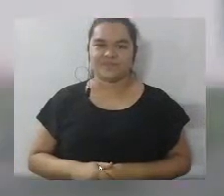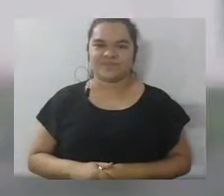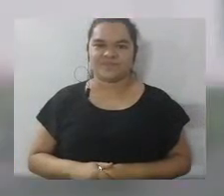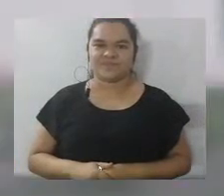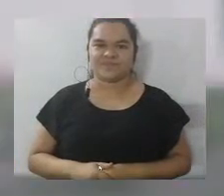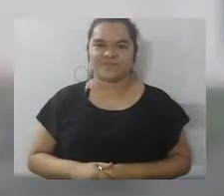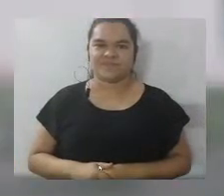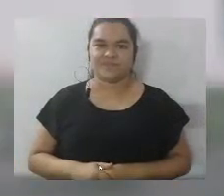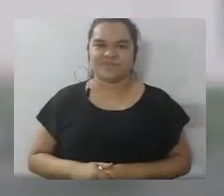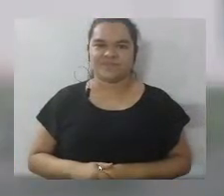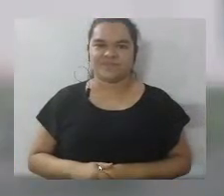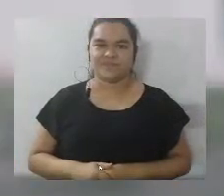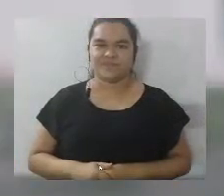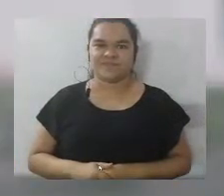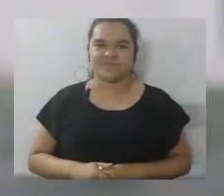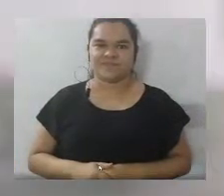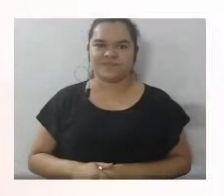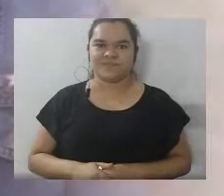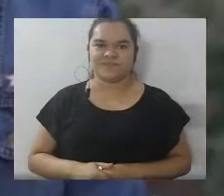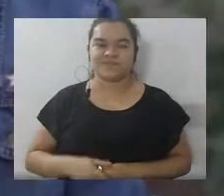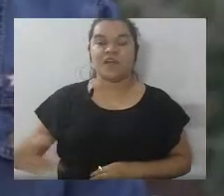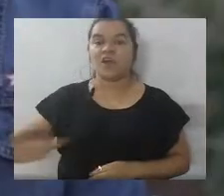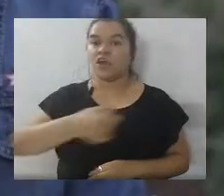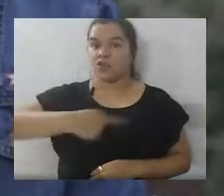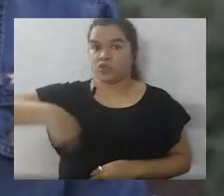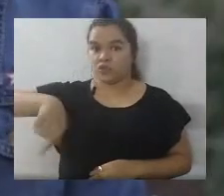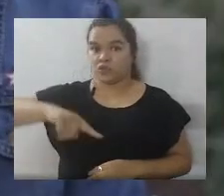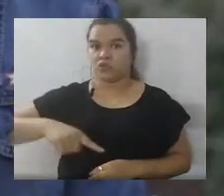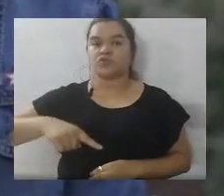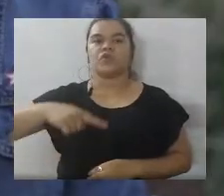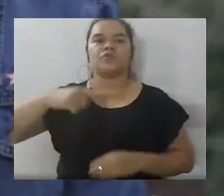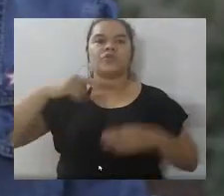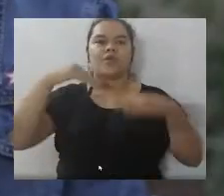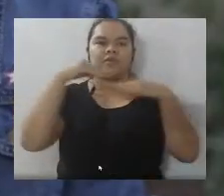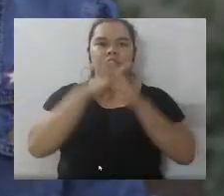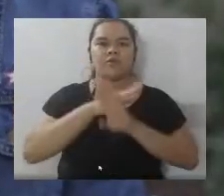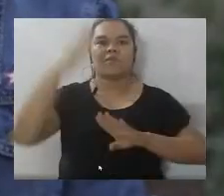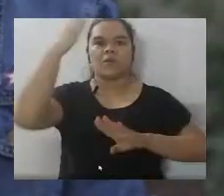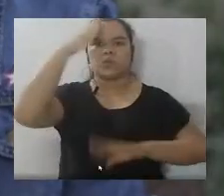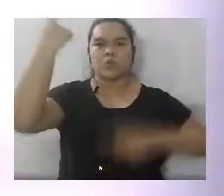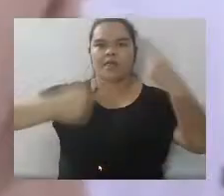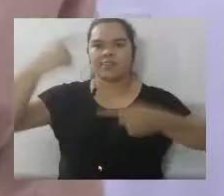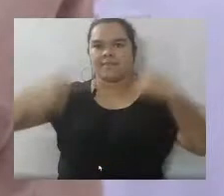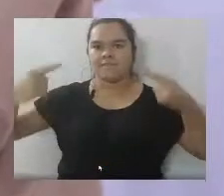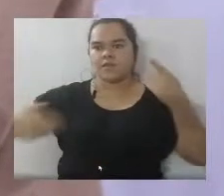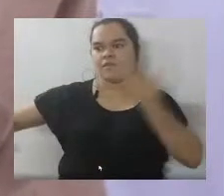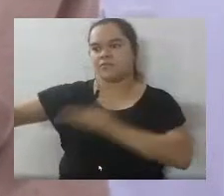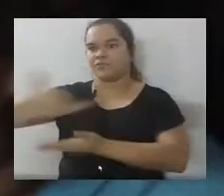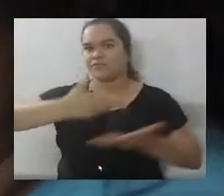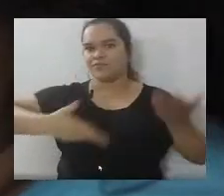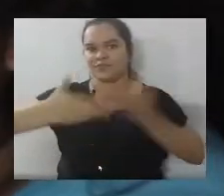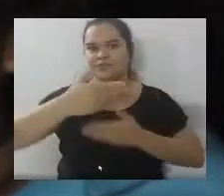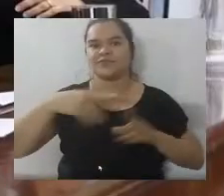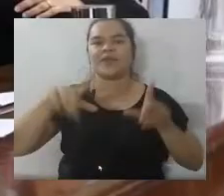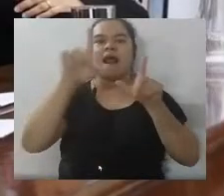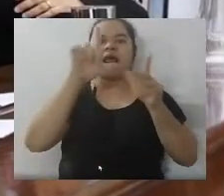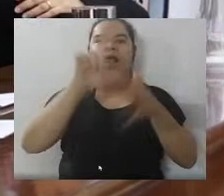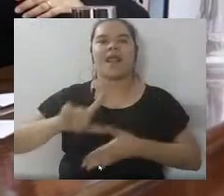Nos reconocemos en la diversidad de lenguajes y culturas con un programa destacado a nivel latinoamericano.